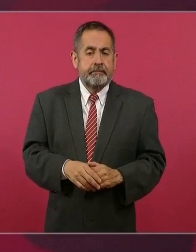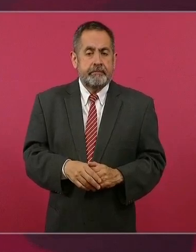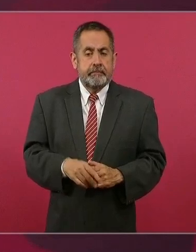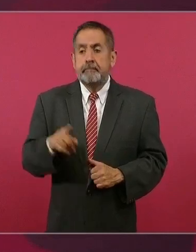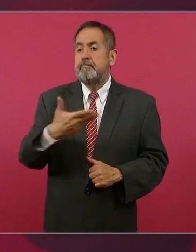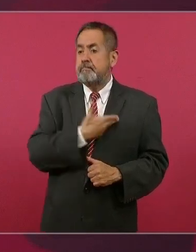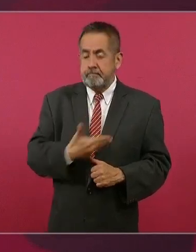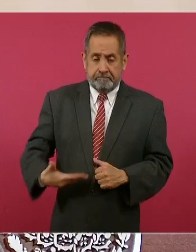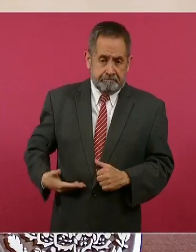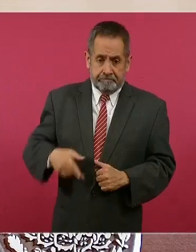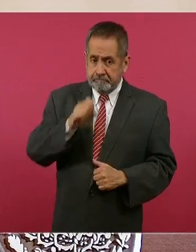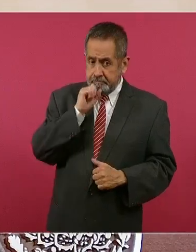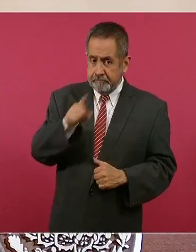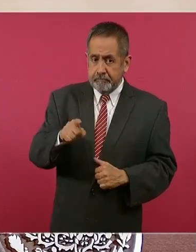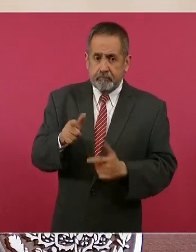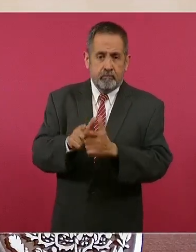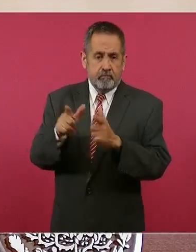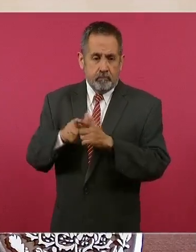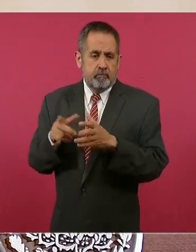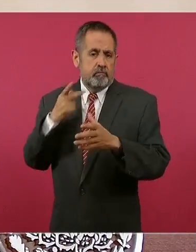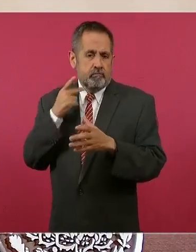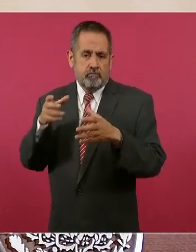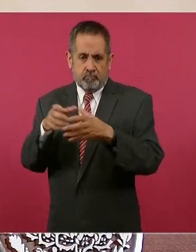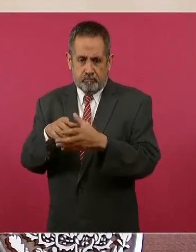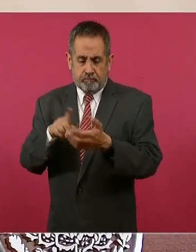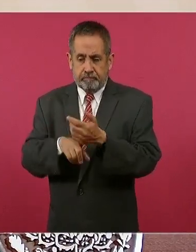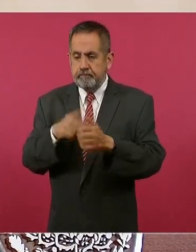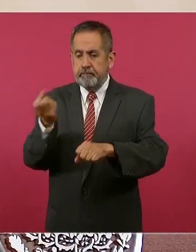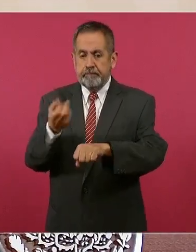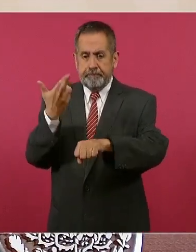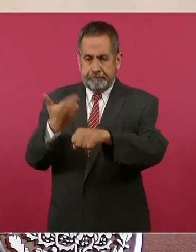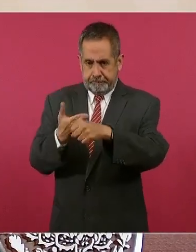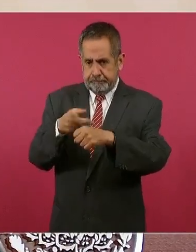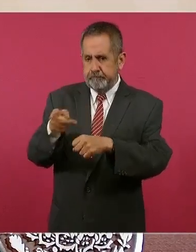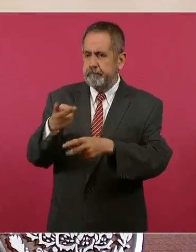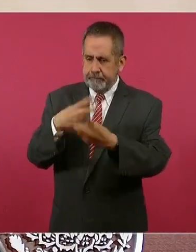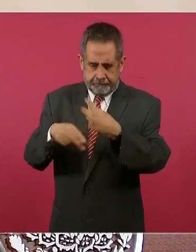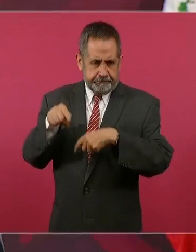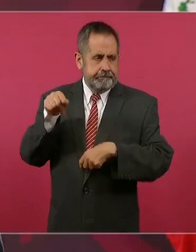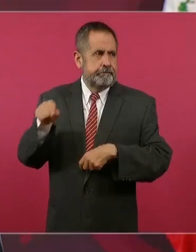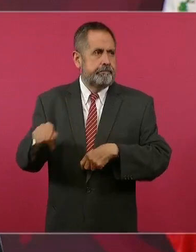el presidente del partido, la secretaria,